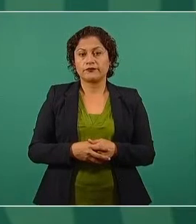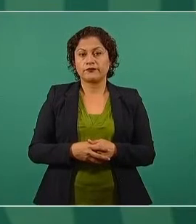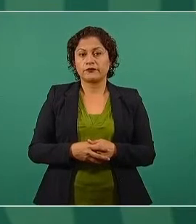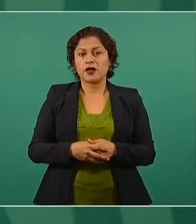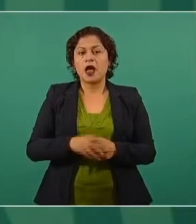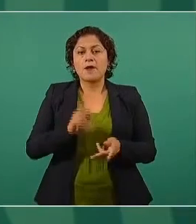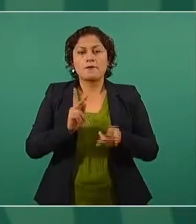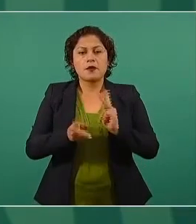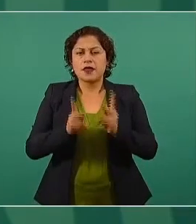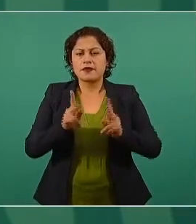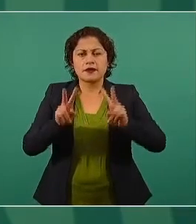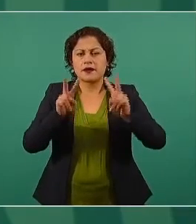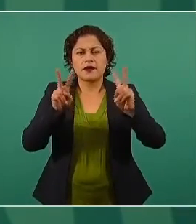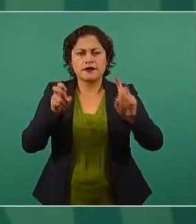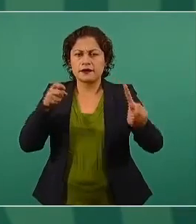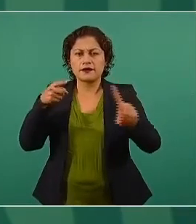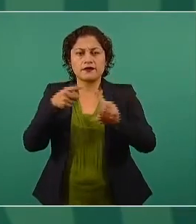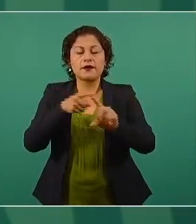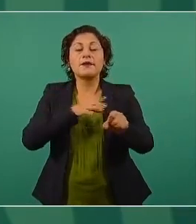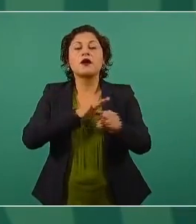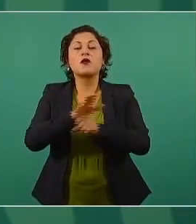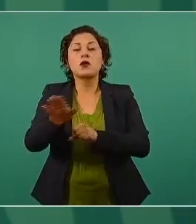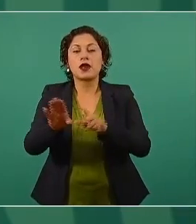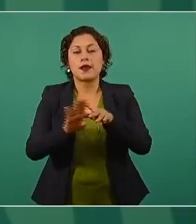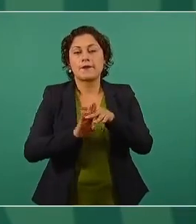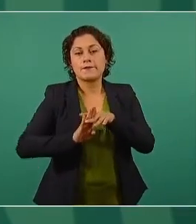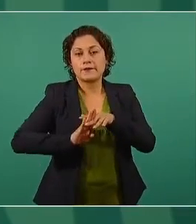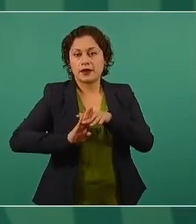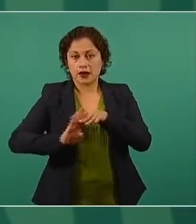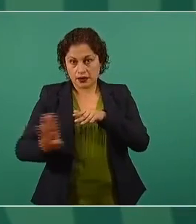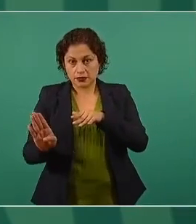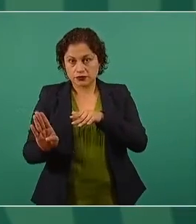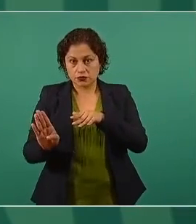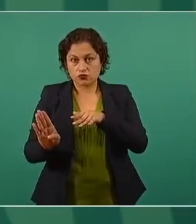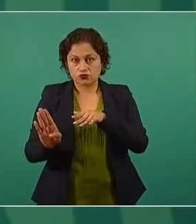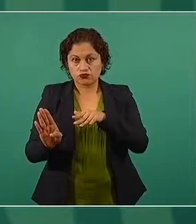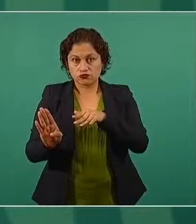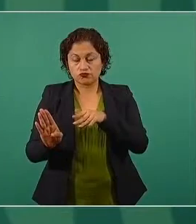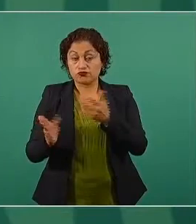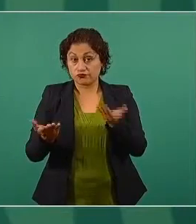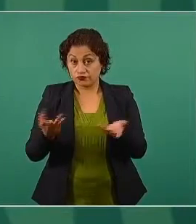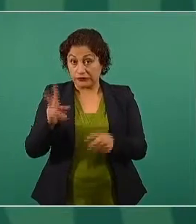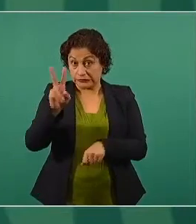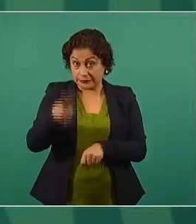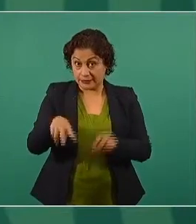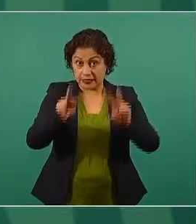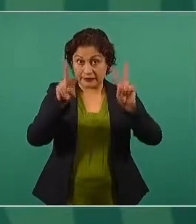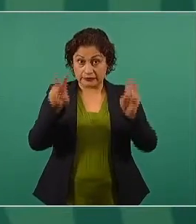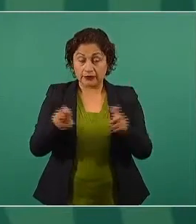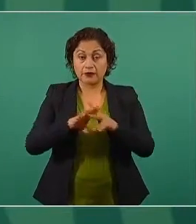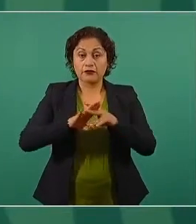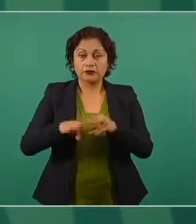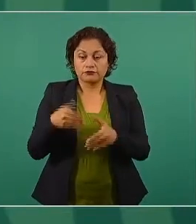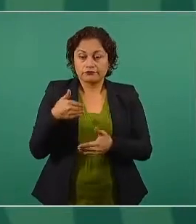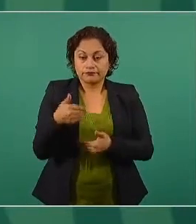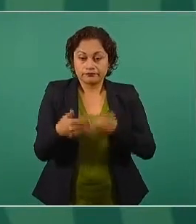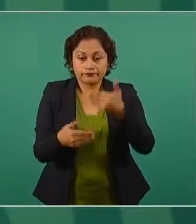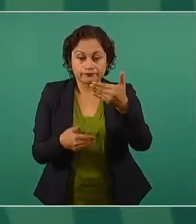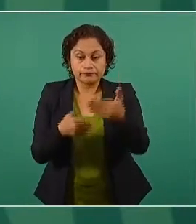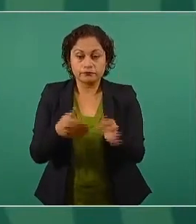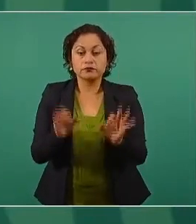con la migración. Y se está avanzando bastante, mucho, es bueno el